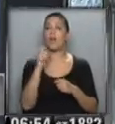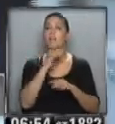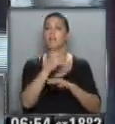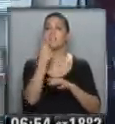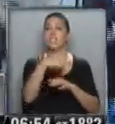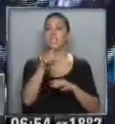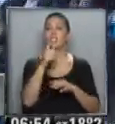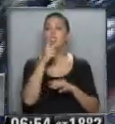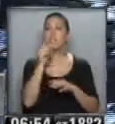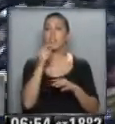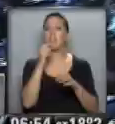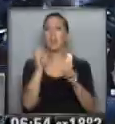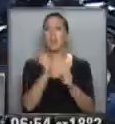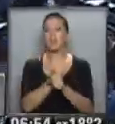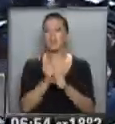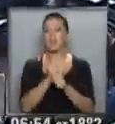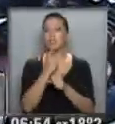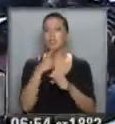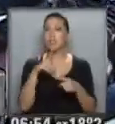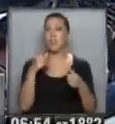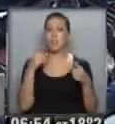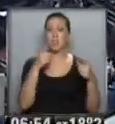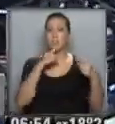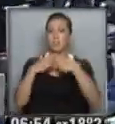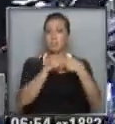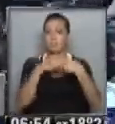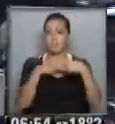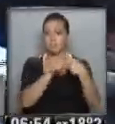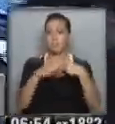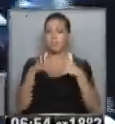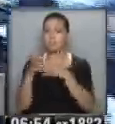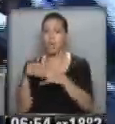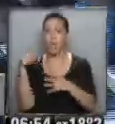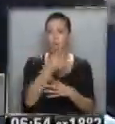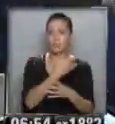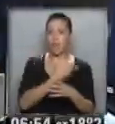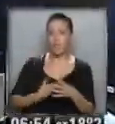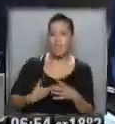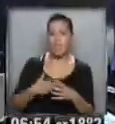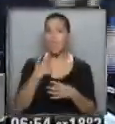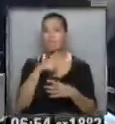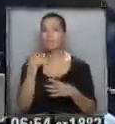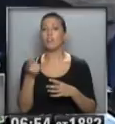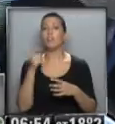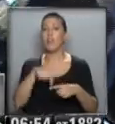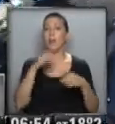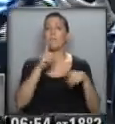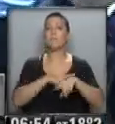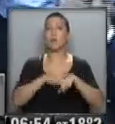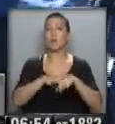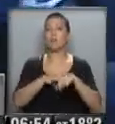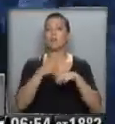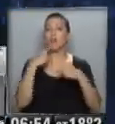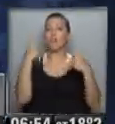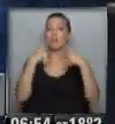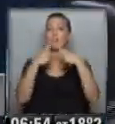contra, un cuarto intermedio, hubo duros cruces entre el oficialismo y la oposición, ahora hay momento de festejos. Luego de